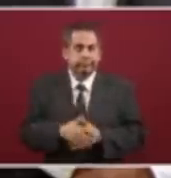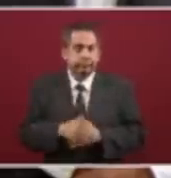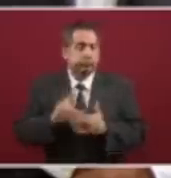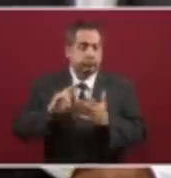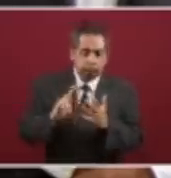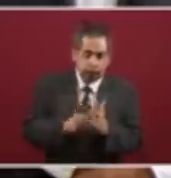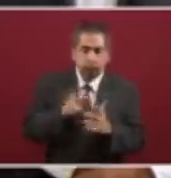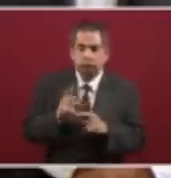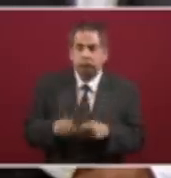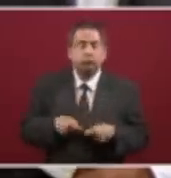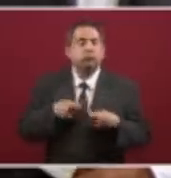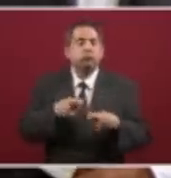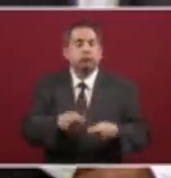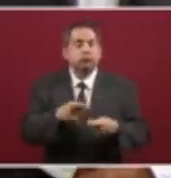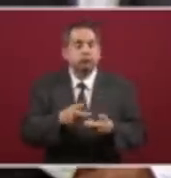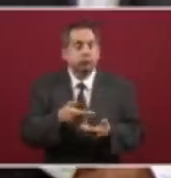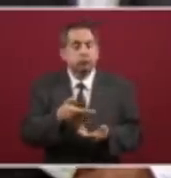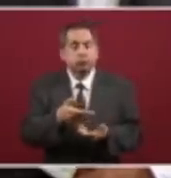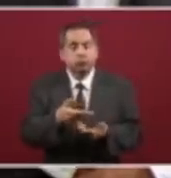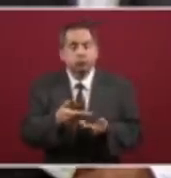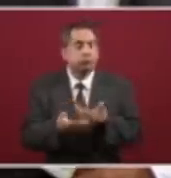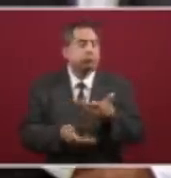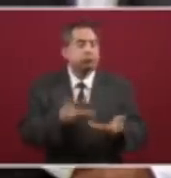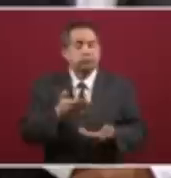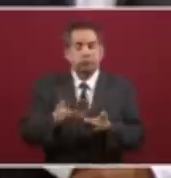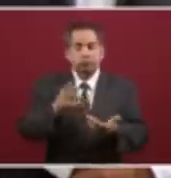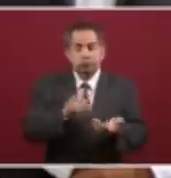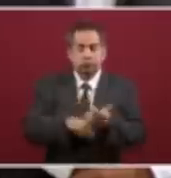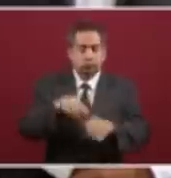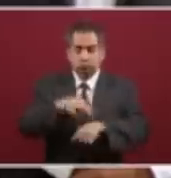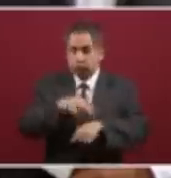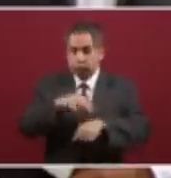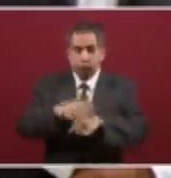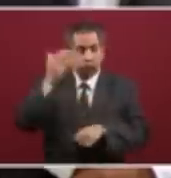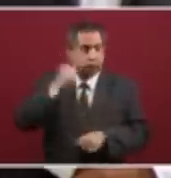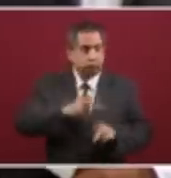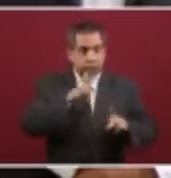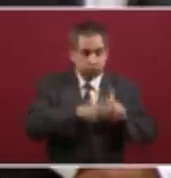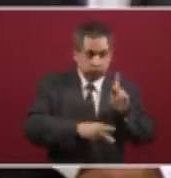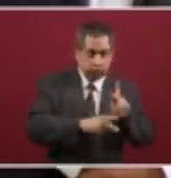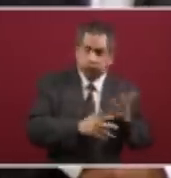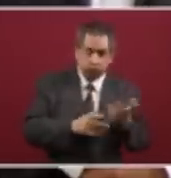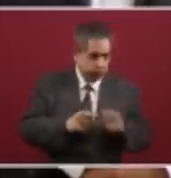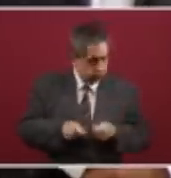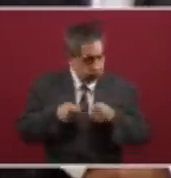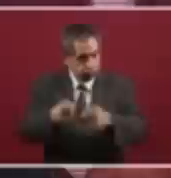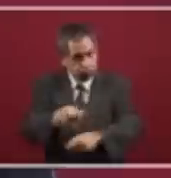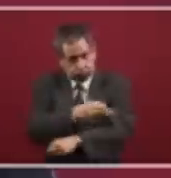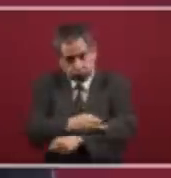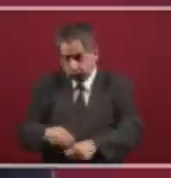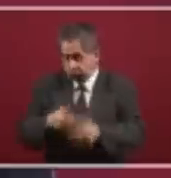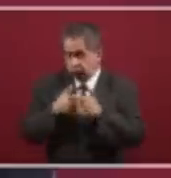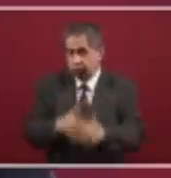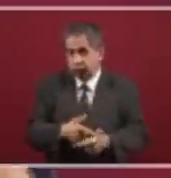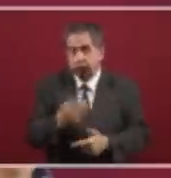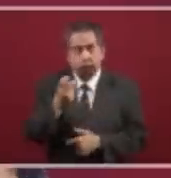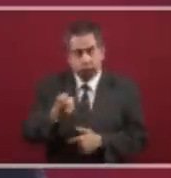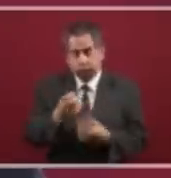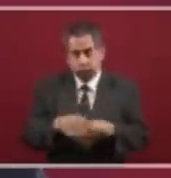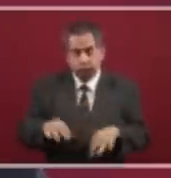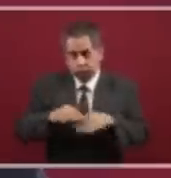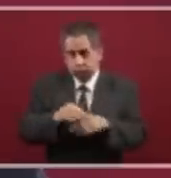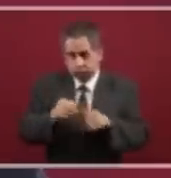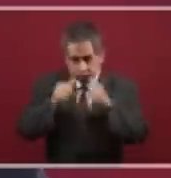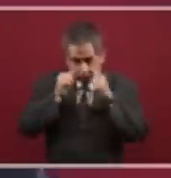de los servicios subrogados de los servicios médicos subrogados para los familiares en ese sentido